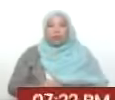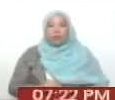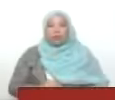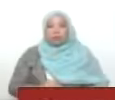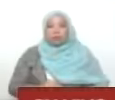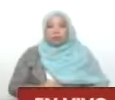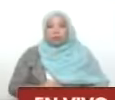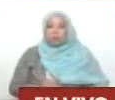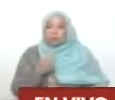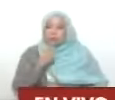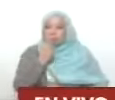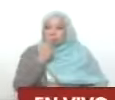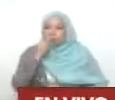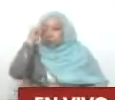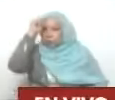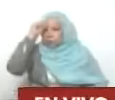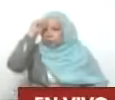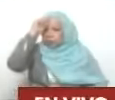Y